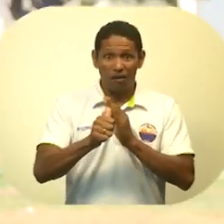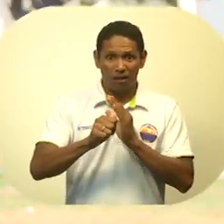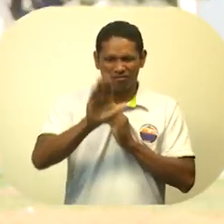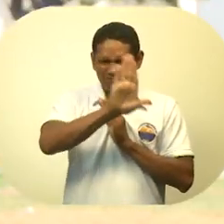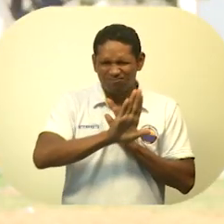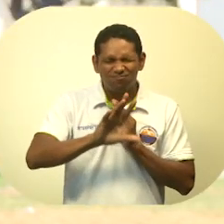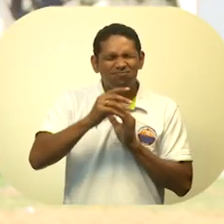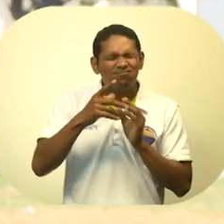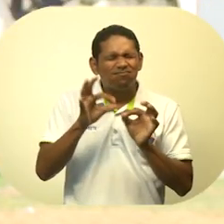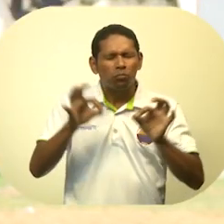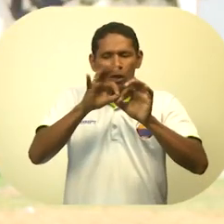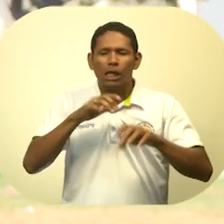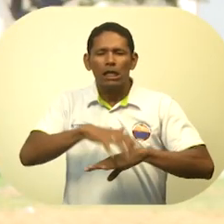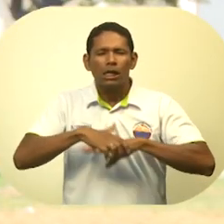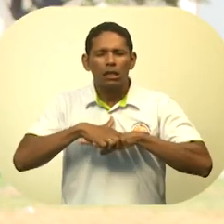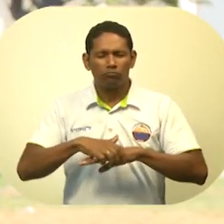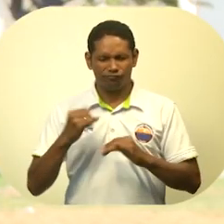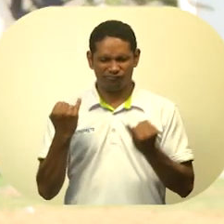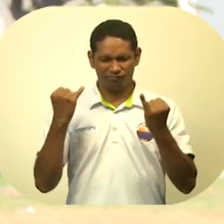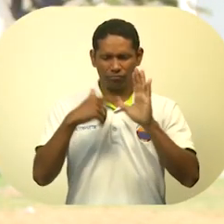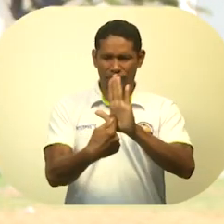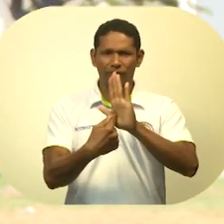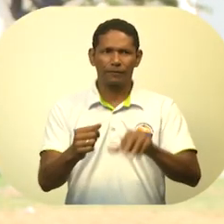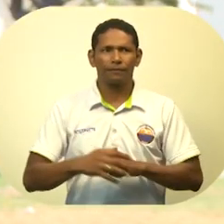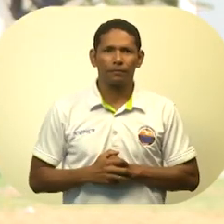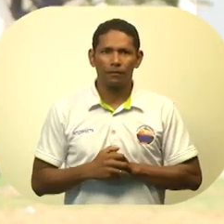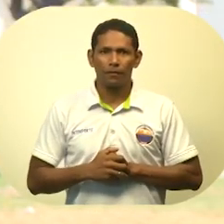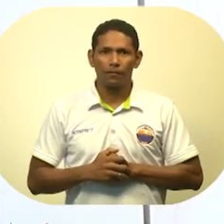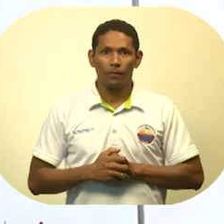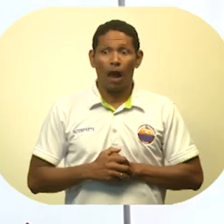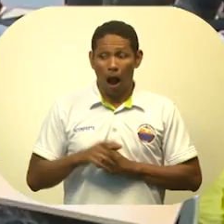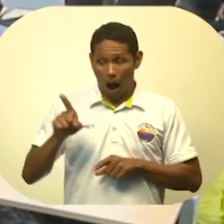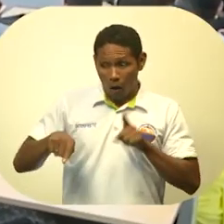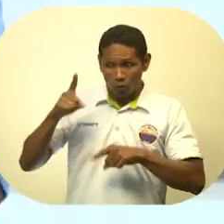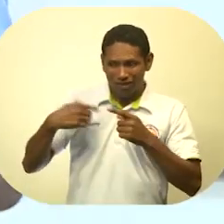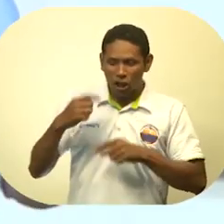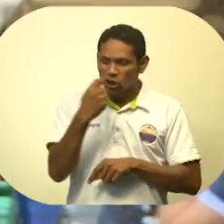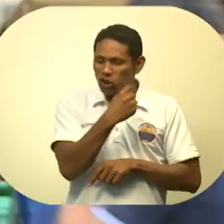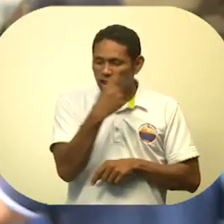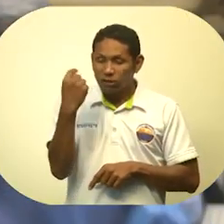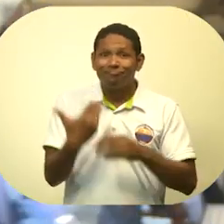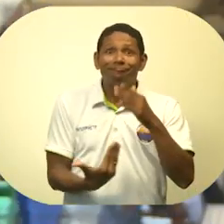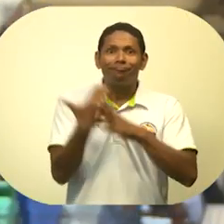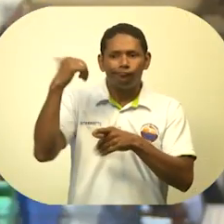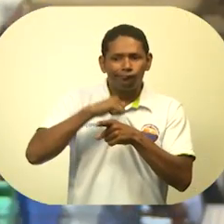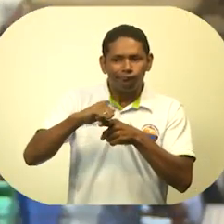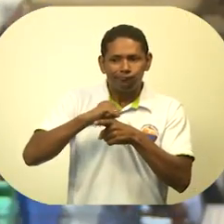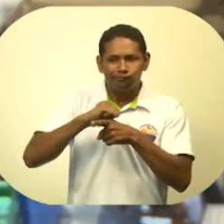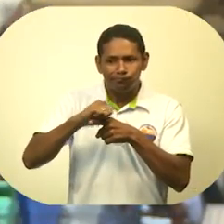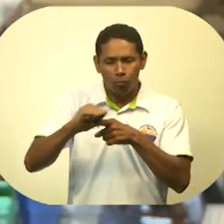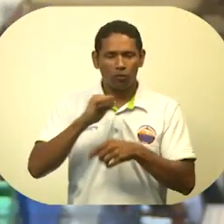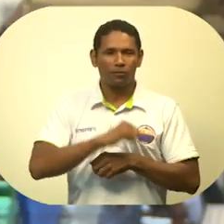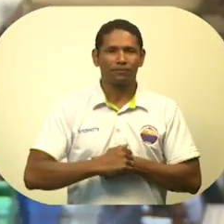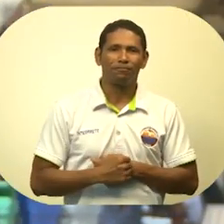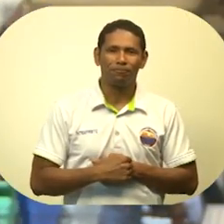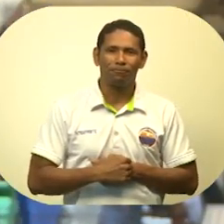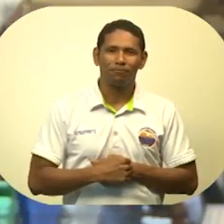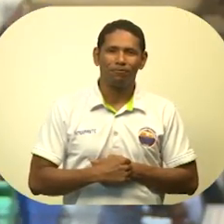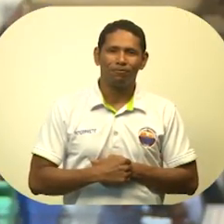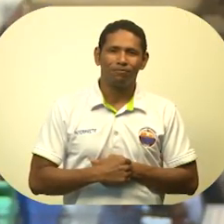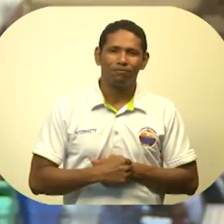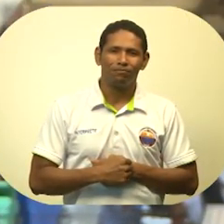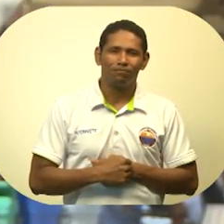Estudiante del programa Talento Magdalena lidera monitorías en dominio del inglés. Futuros odontólogos de la Alma Mater emprenden